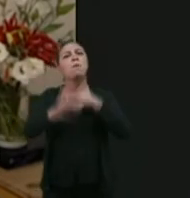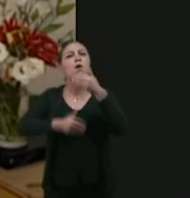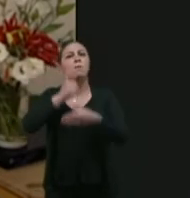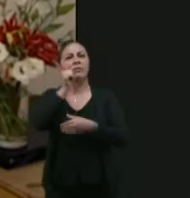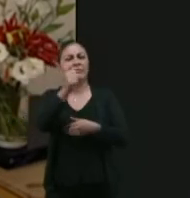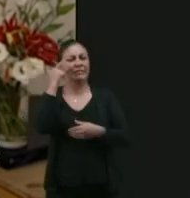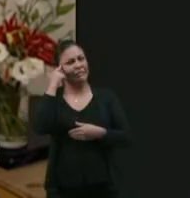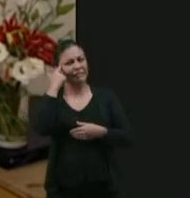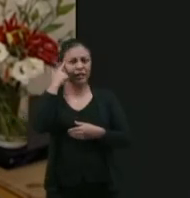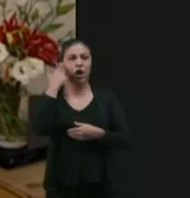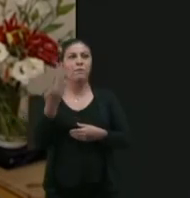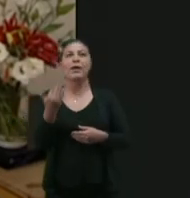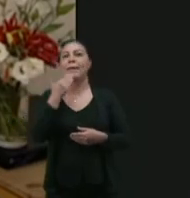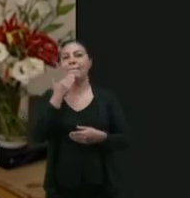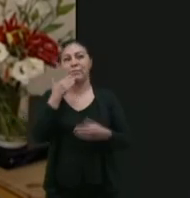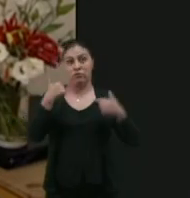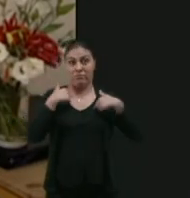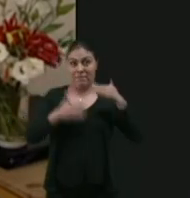Si empiezan en Bogotá,